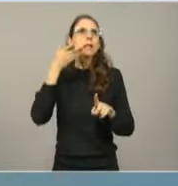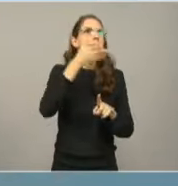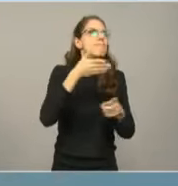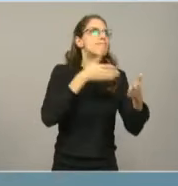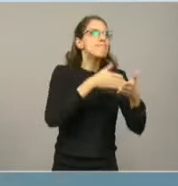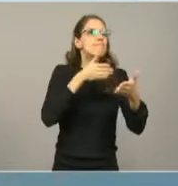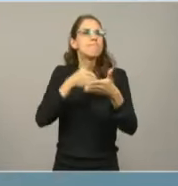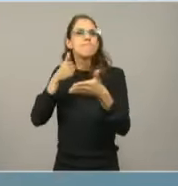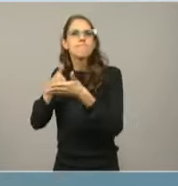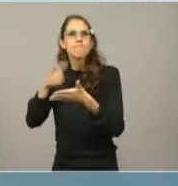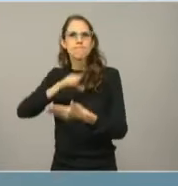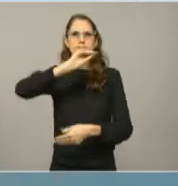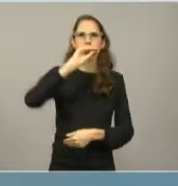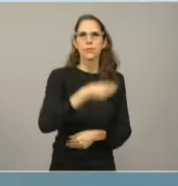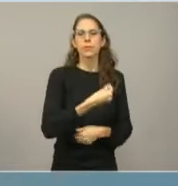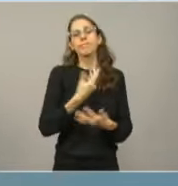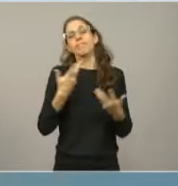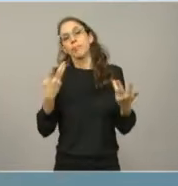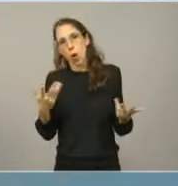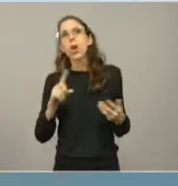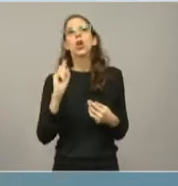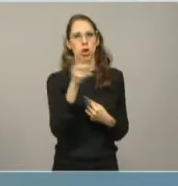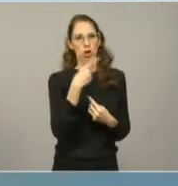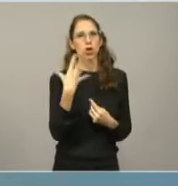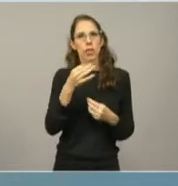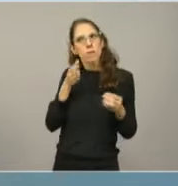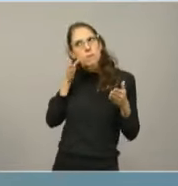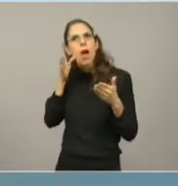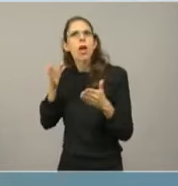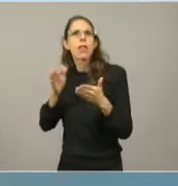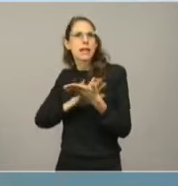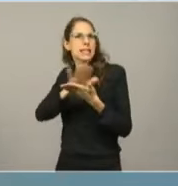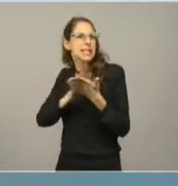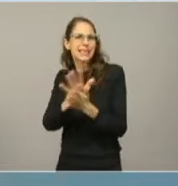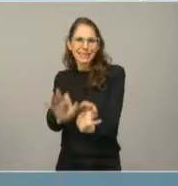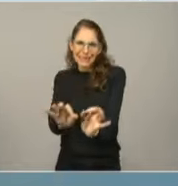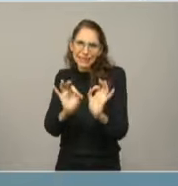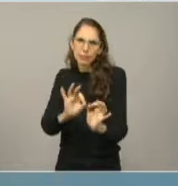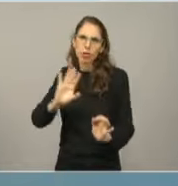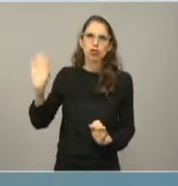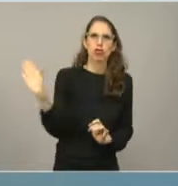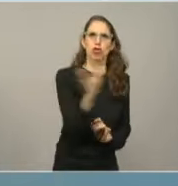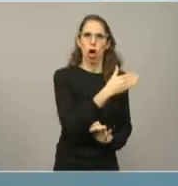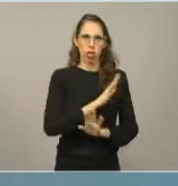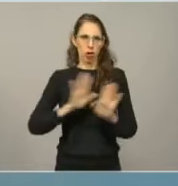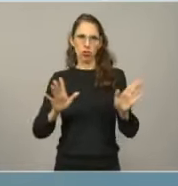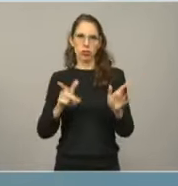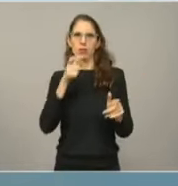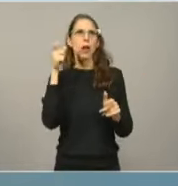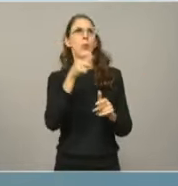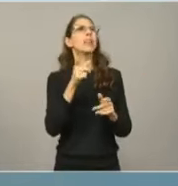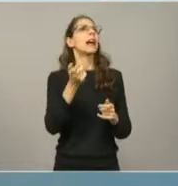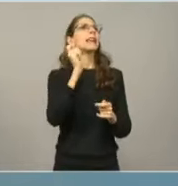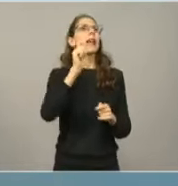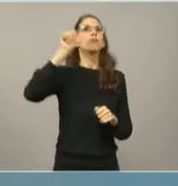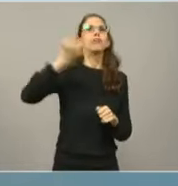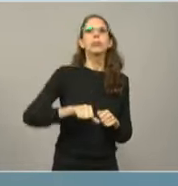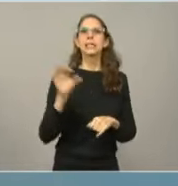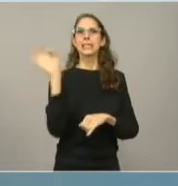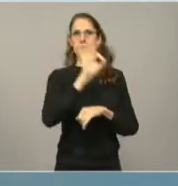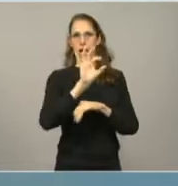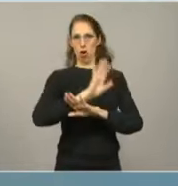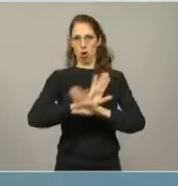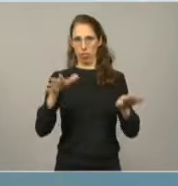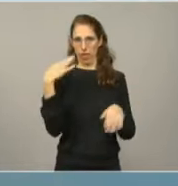y y que por supuesto tenemos que hacer todo lo posible para que no sea nadie quien precise atención y no logre pero tampoco podemos